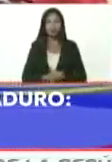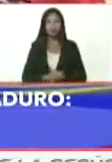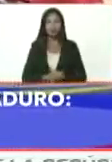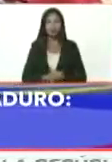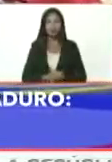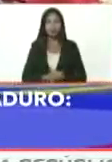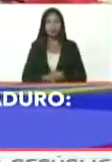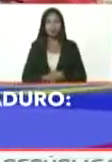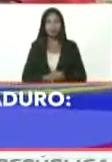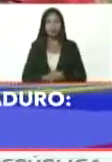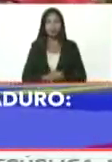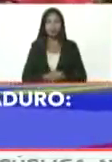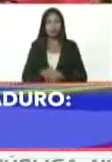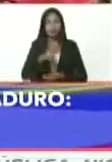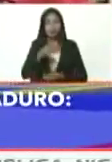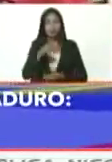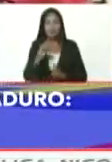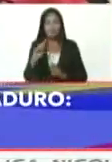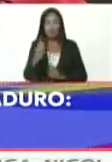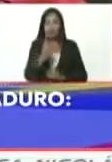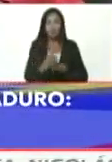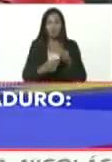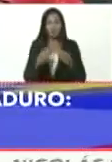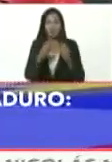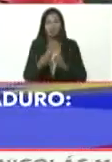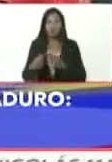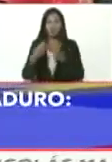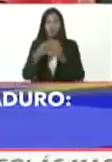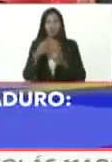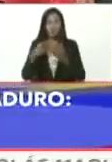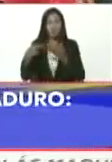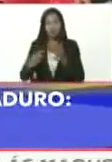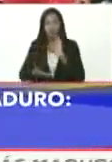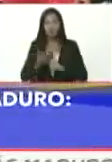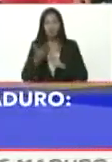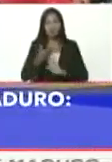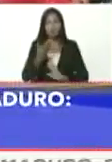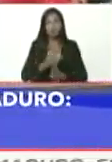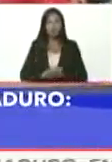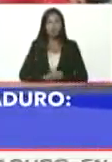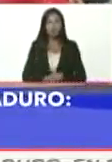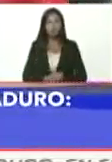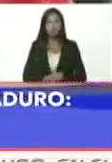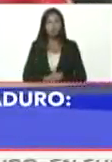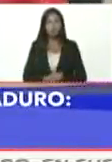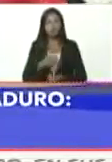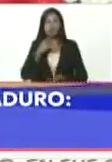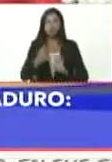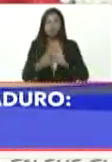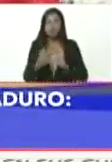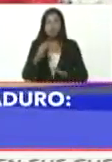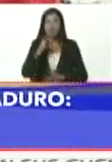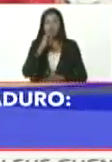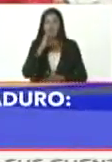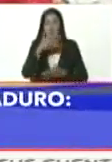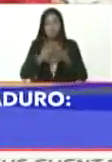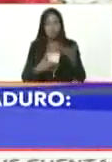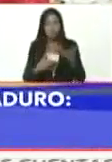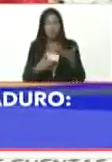Ustedes han priorizado en lo económico cosas muy importantes. me presentaba un informe